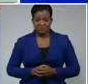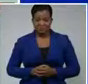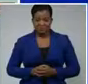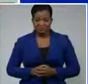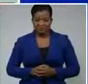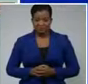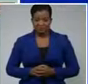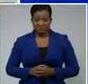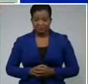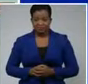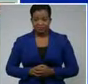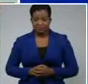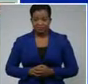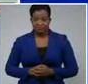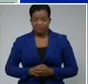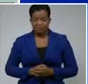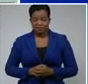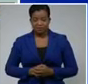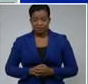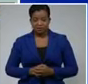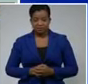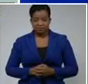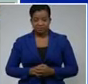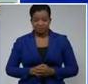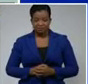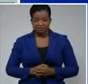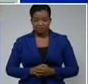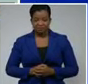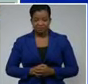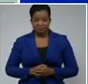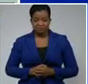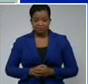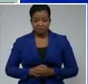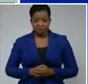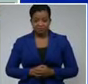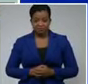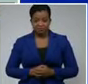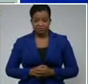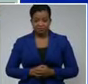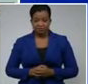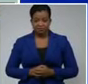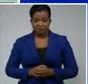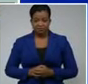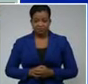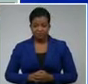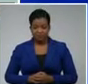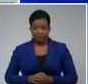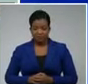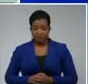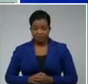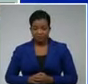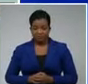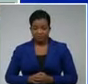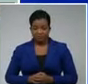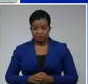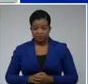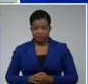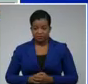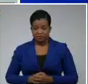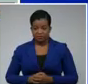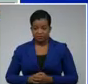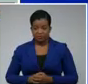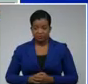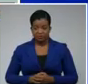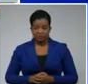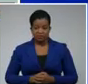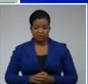Matanzas, con las tasas más bajas de Cuba, Las Tunas con 11,3 y Matanzas con